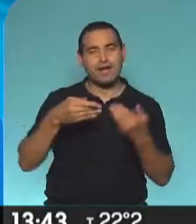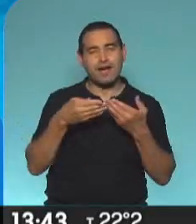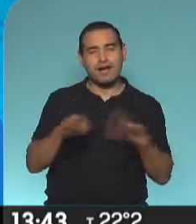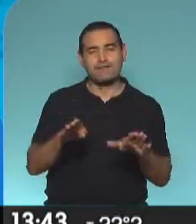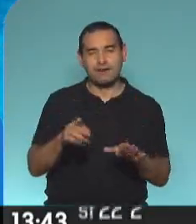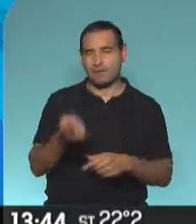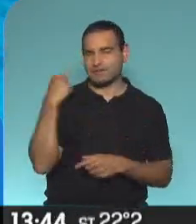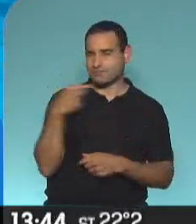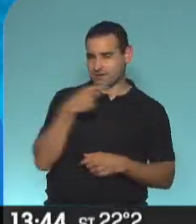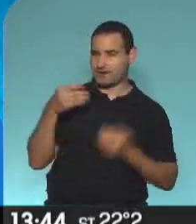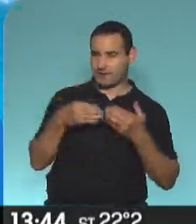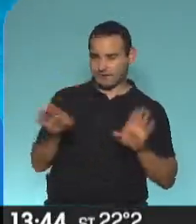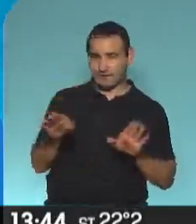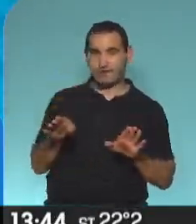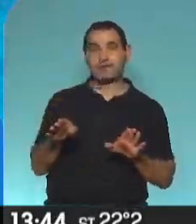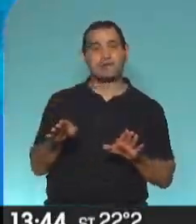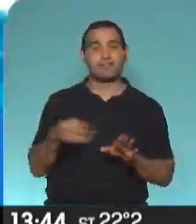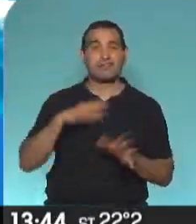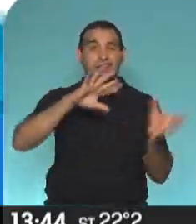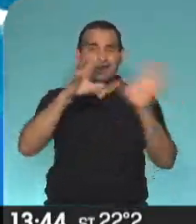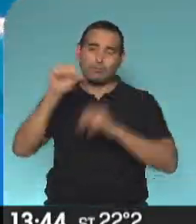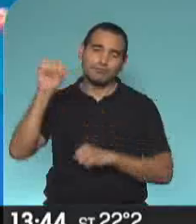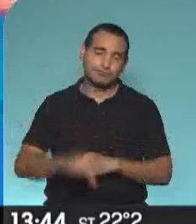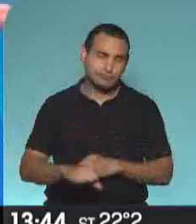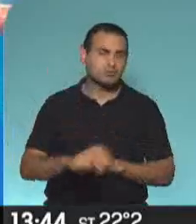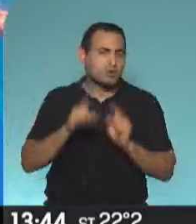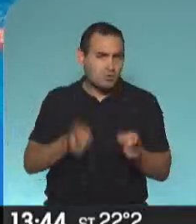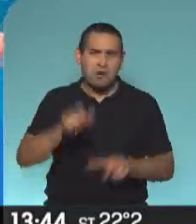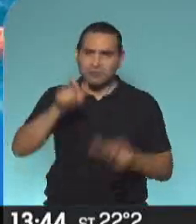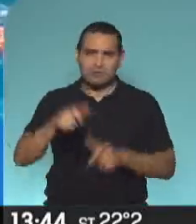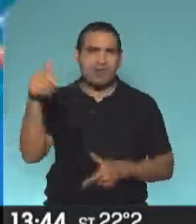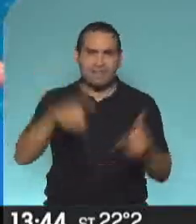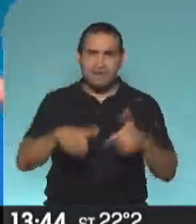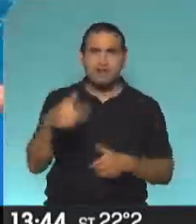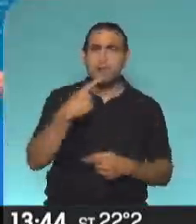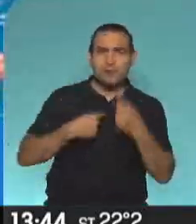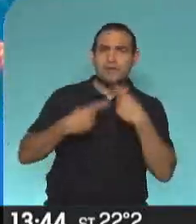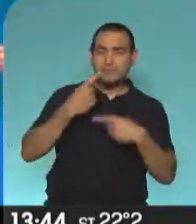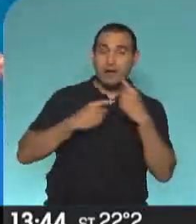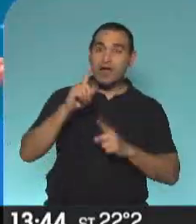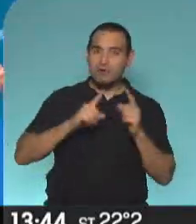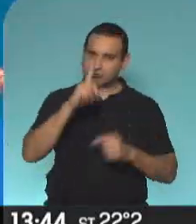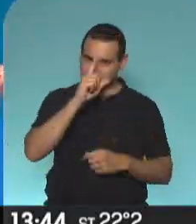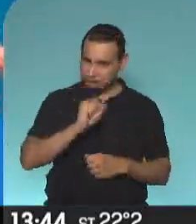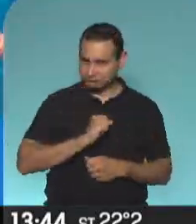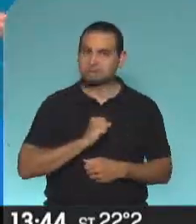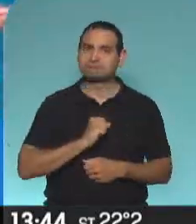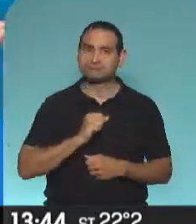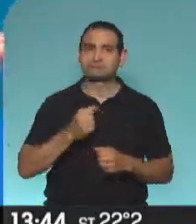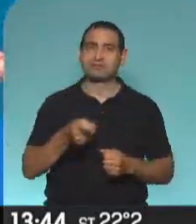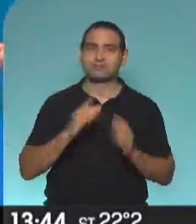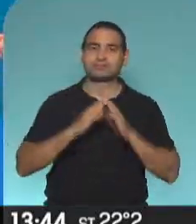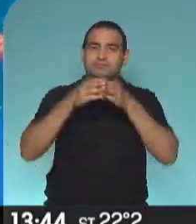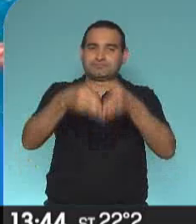la semana pasada, no acompañó el clima, pero la gente igual venía a preguntar y algunos valientes se animaron a dar su